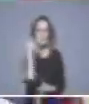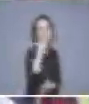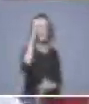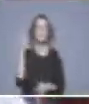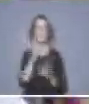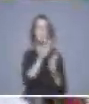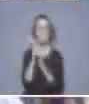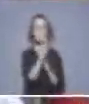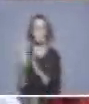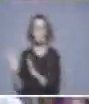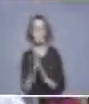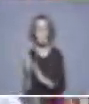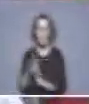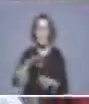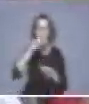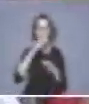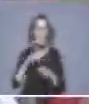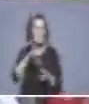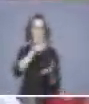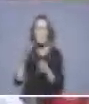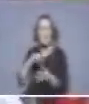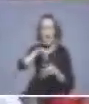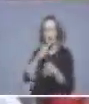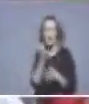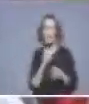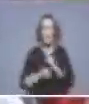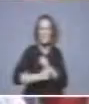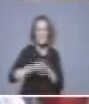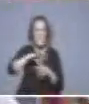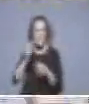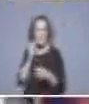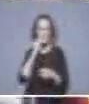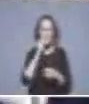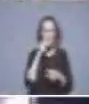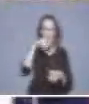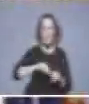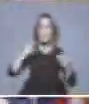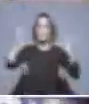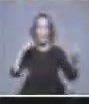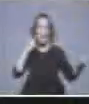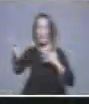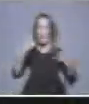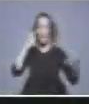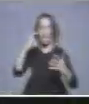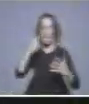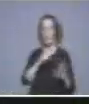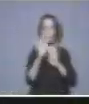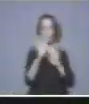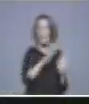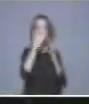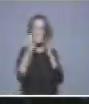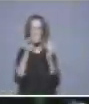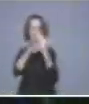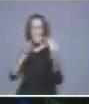desfilar. Cojan sus papas, pipas, palomitas, cotufas, patillas de goma, que comienza la función. Llega el circo de